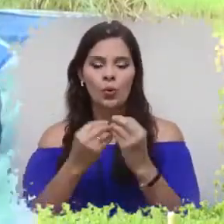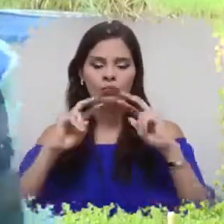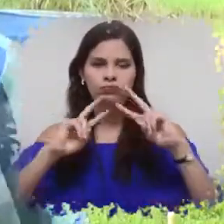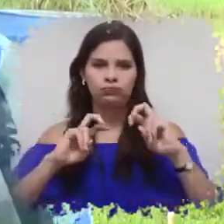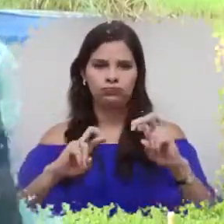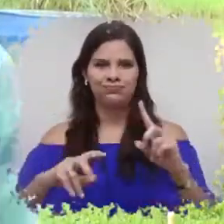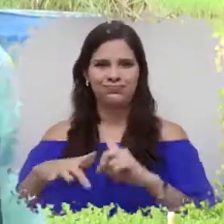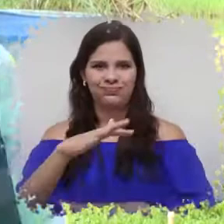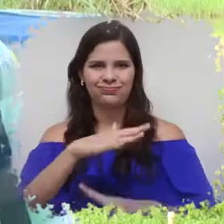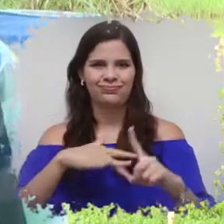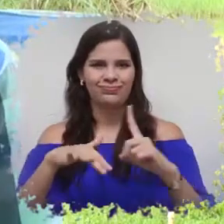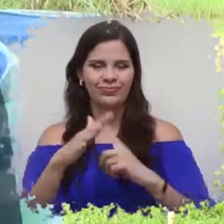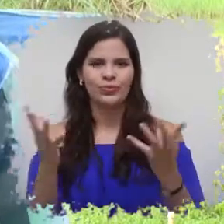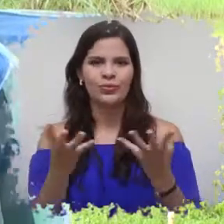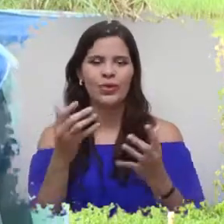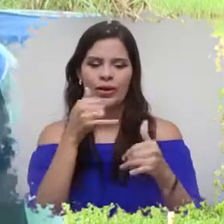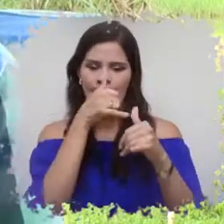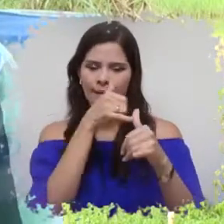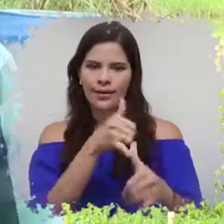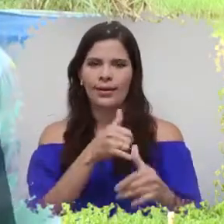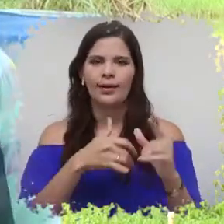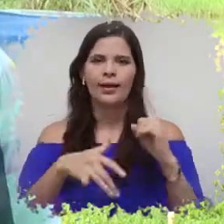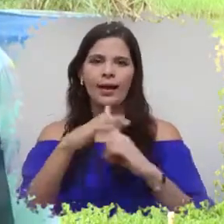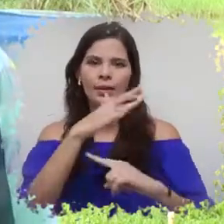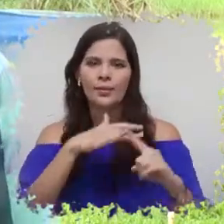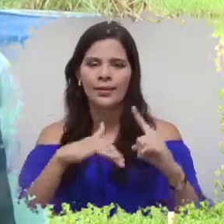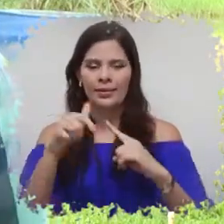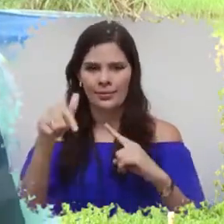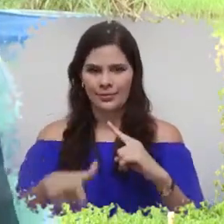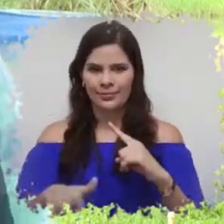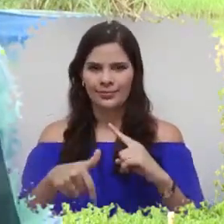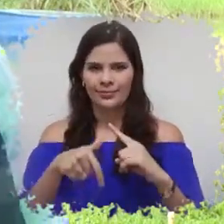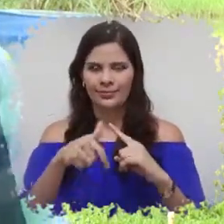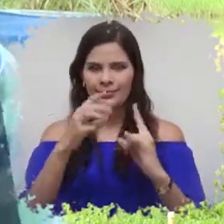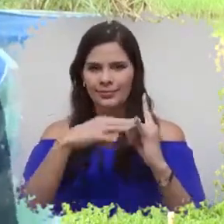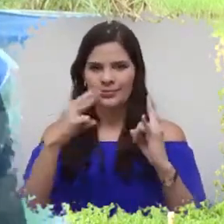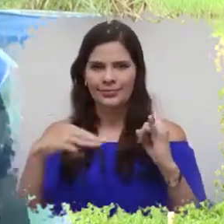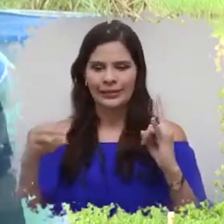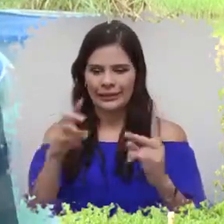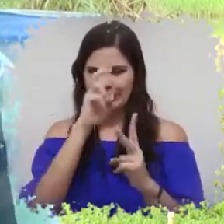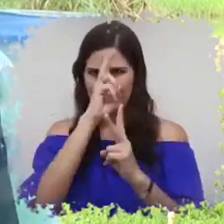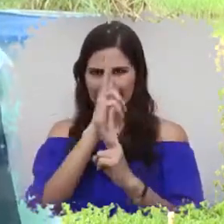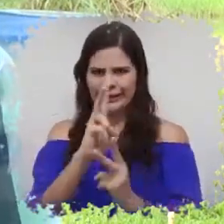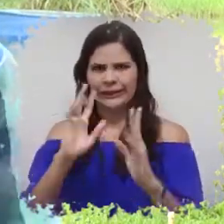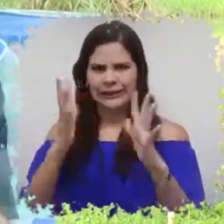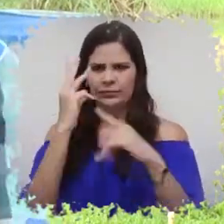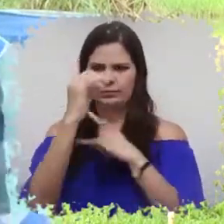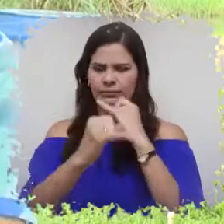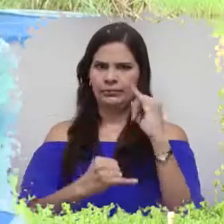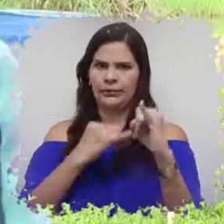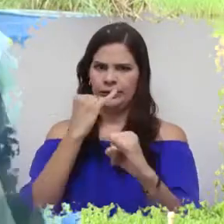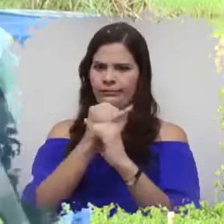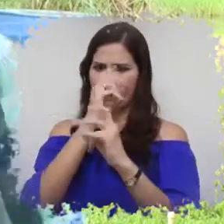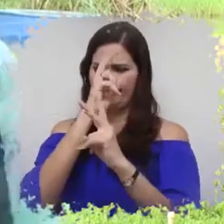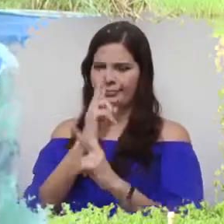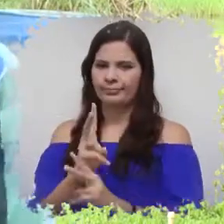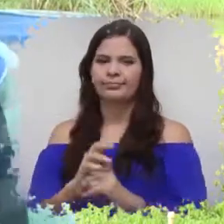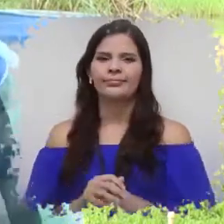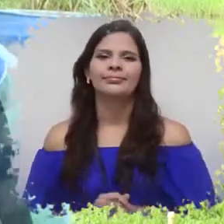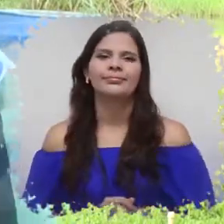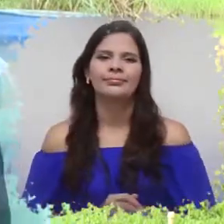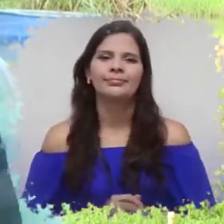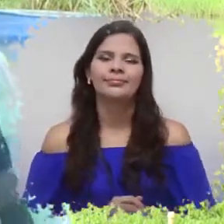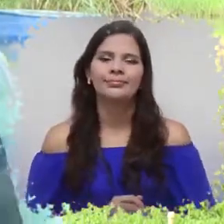El Grupo de Investigación en Modelación de Sistemas Ambientales del Programa de Ingeniería Ambiental y Sanitaria de la Universidad del Magdalena recibió un